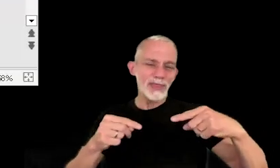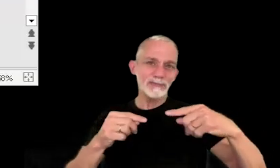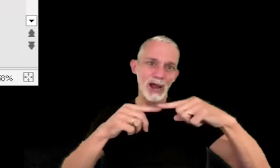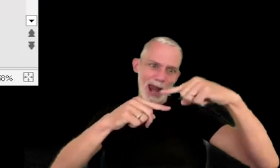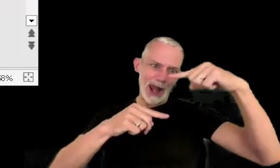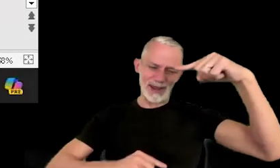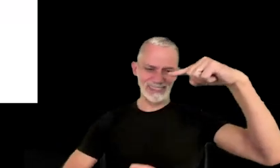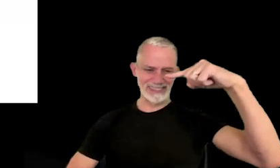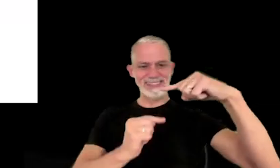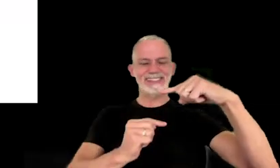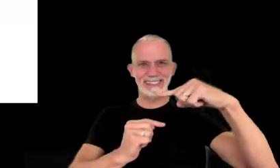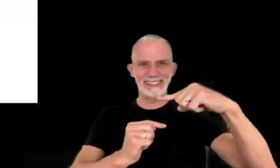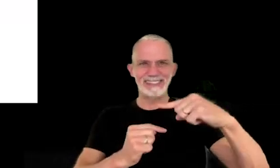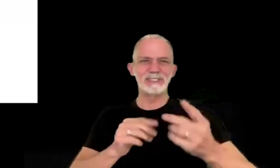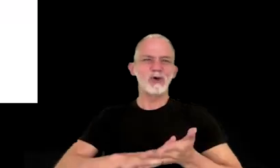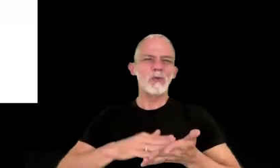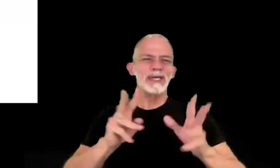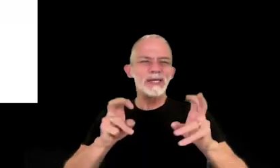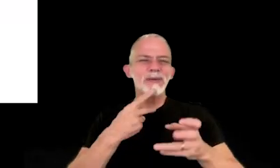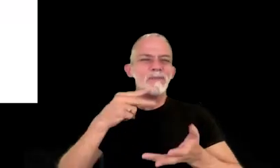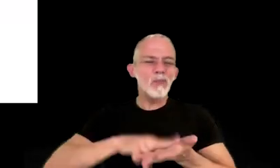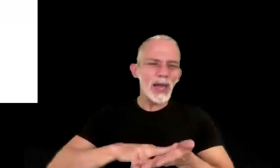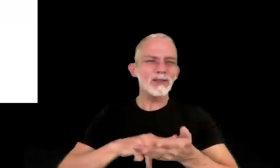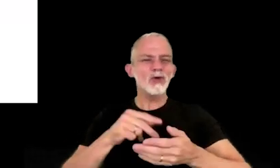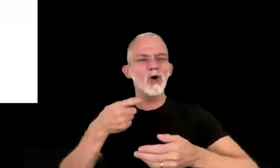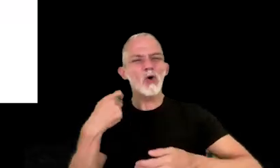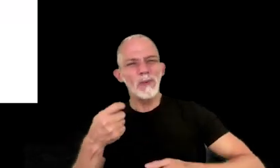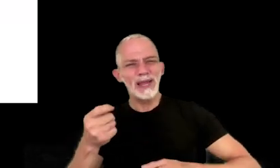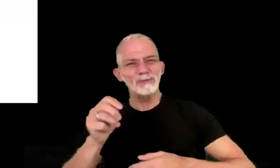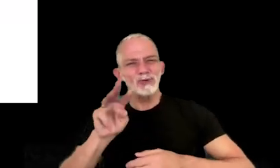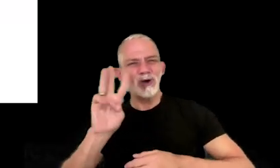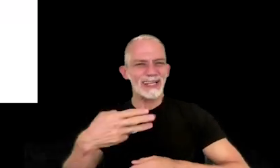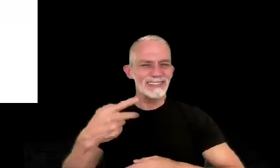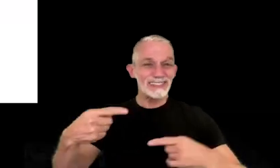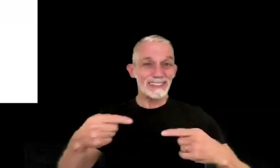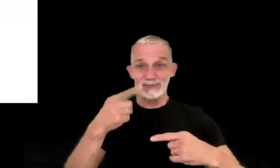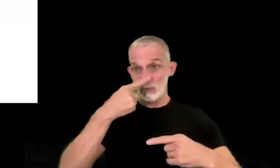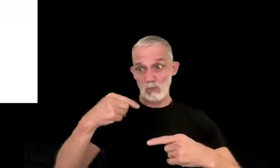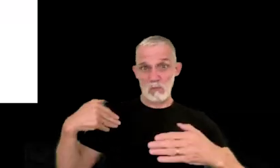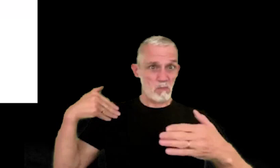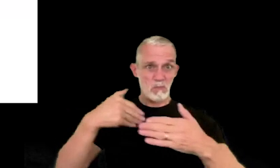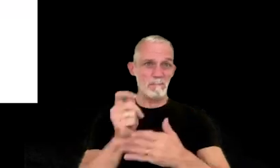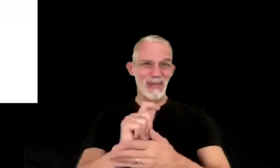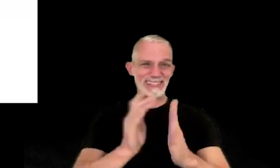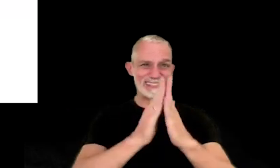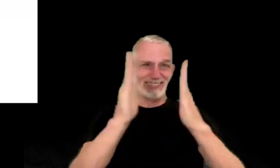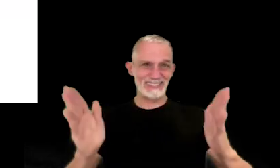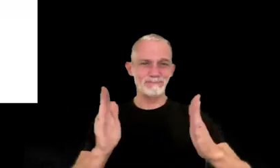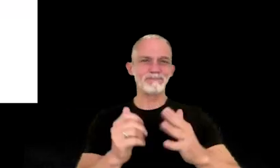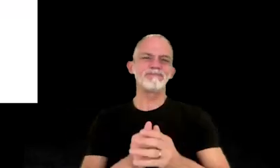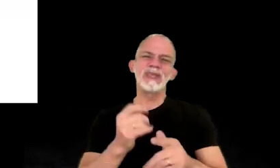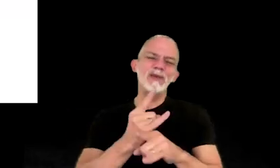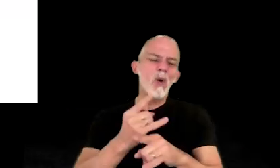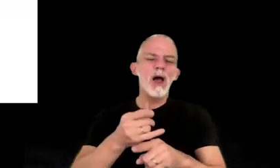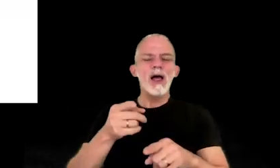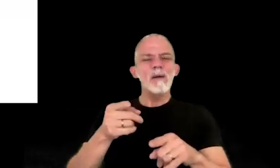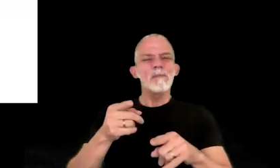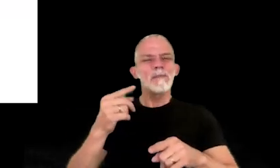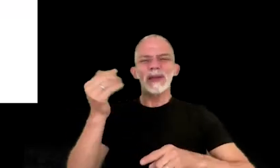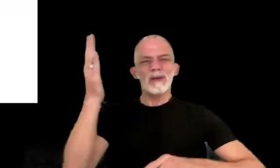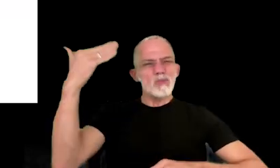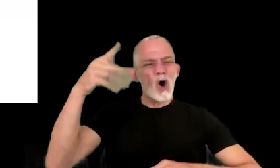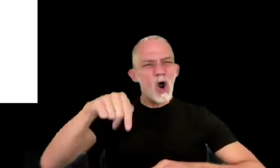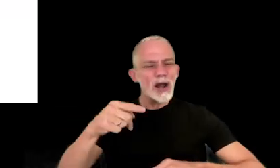Rocío, impositivas y previsionales del último mes. Como cada jornada lo que hacemos